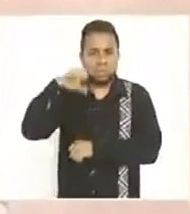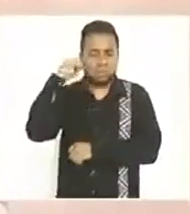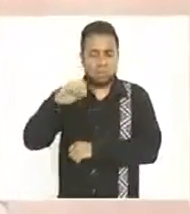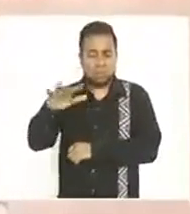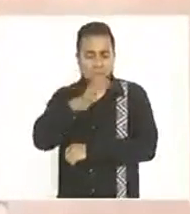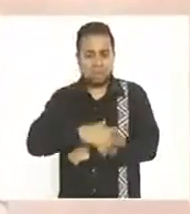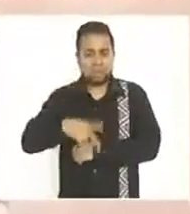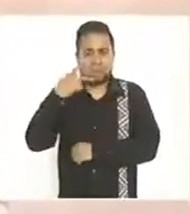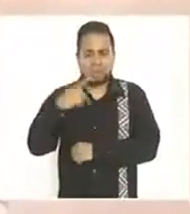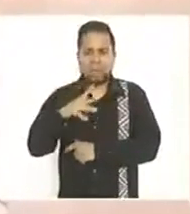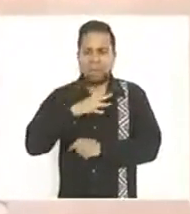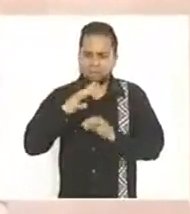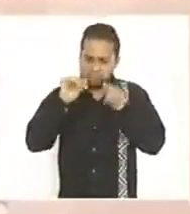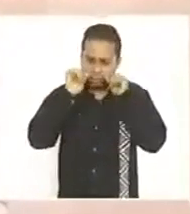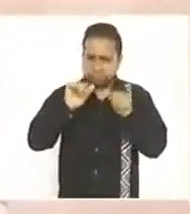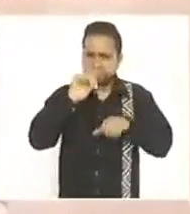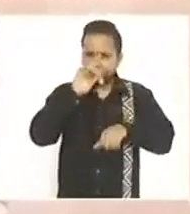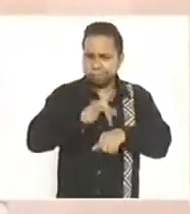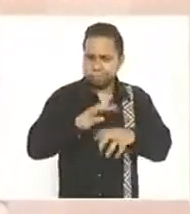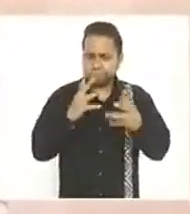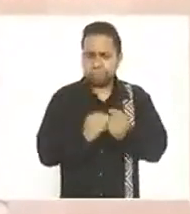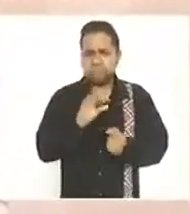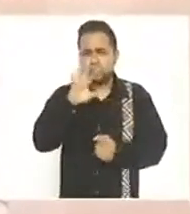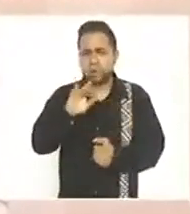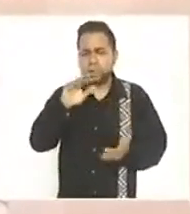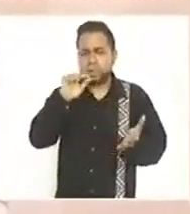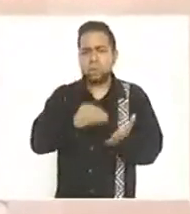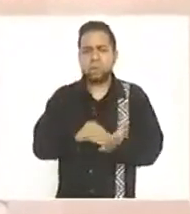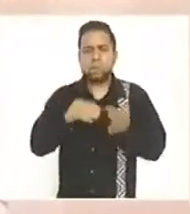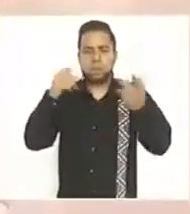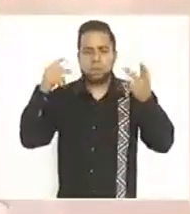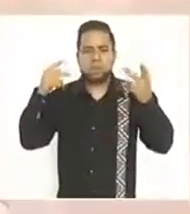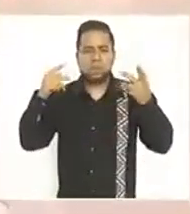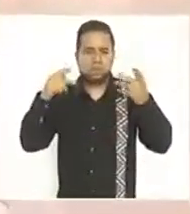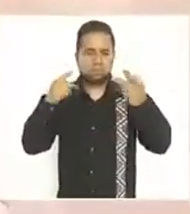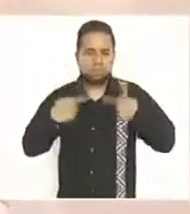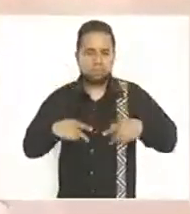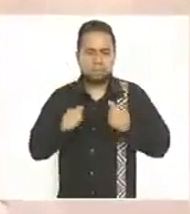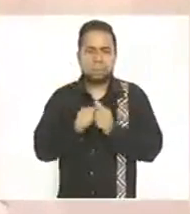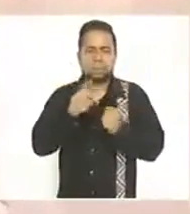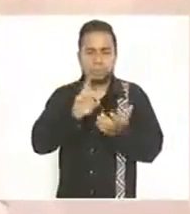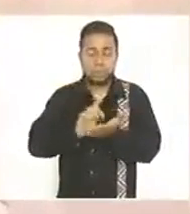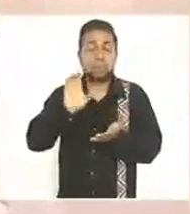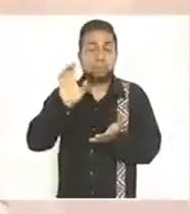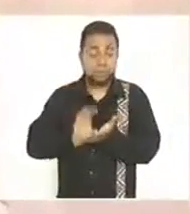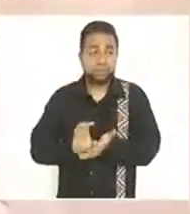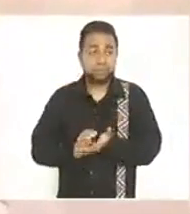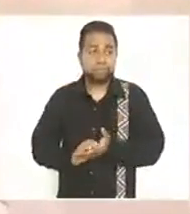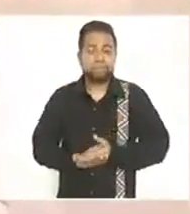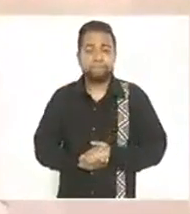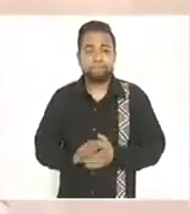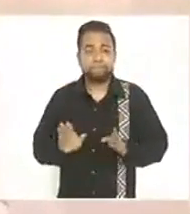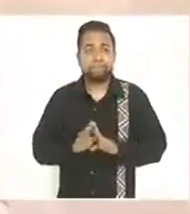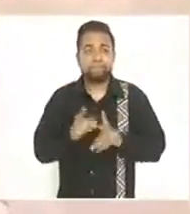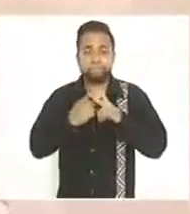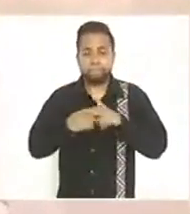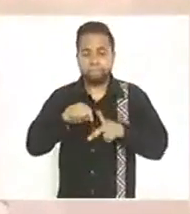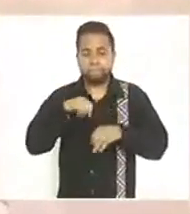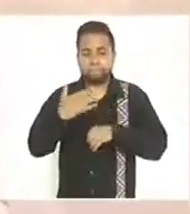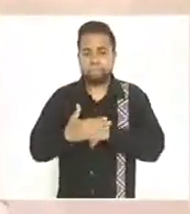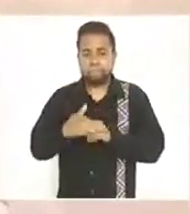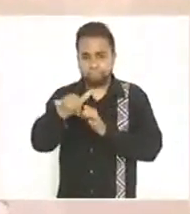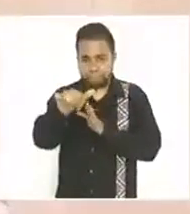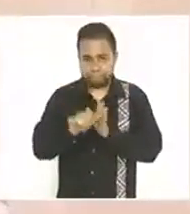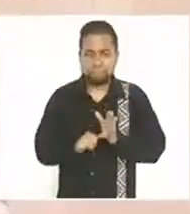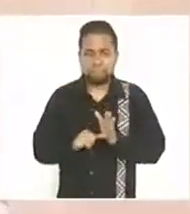federativa atiende a 49 mil personas con discapacidad. Y a partir del próximo